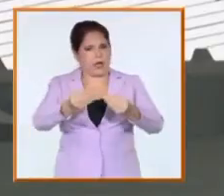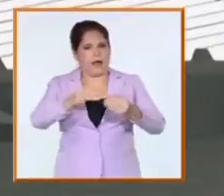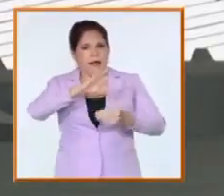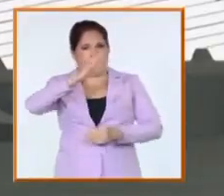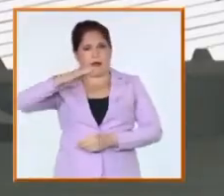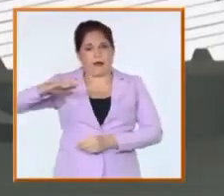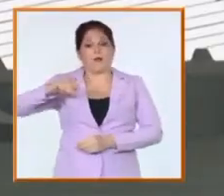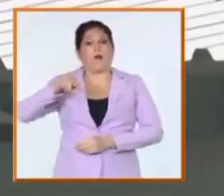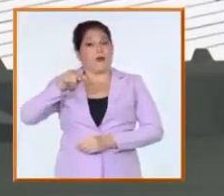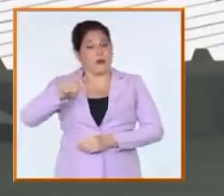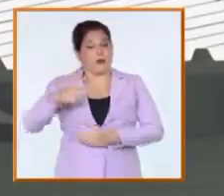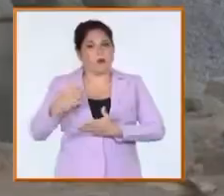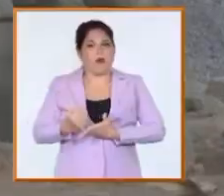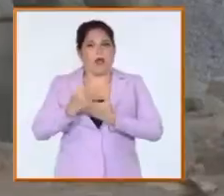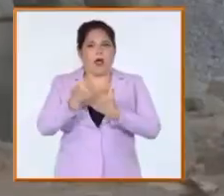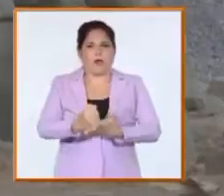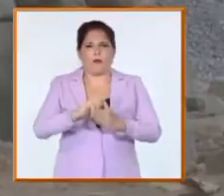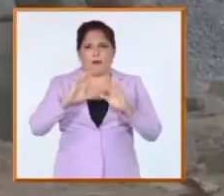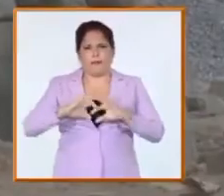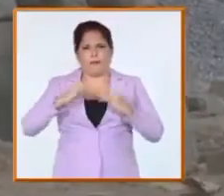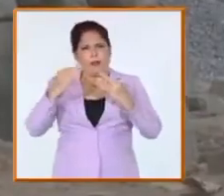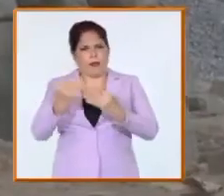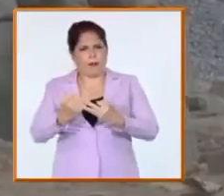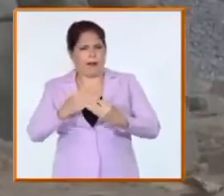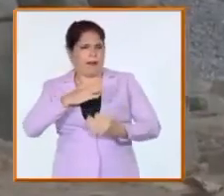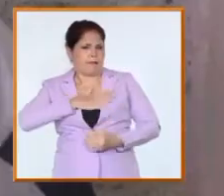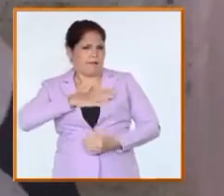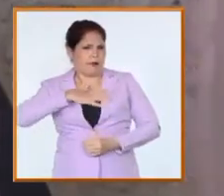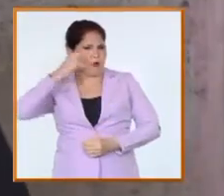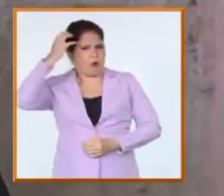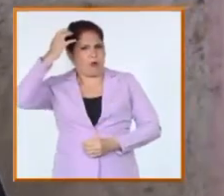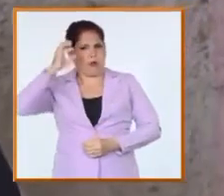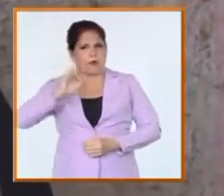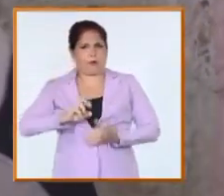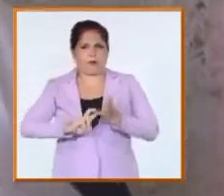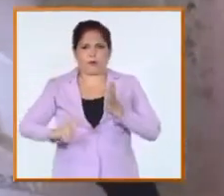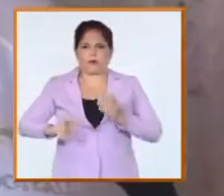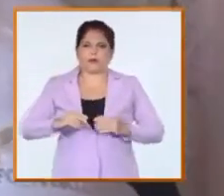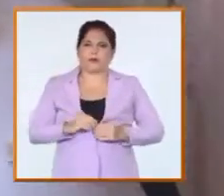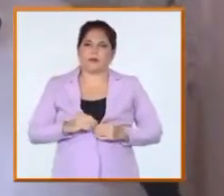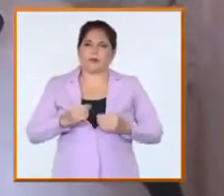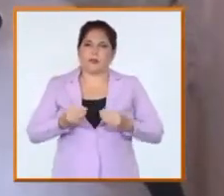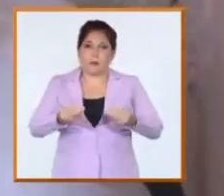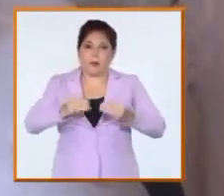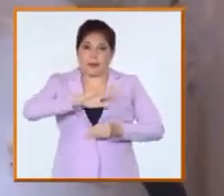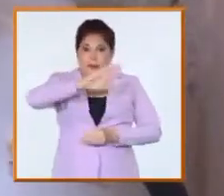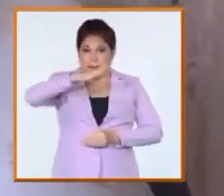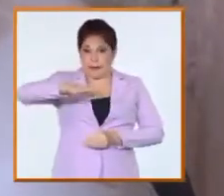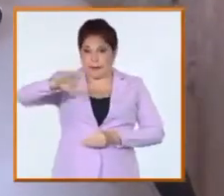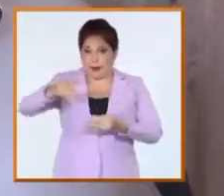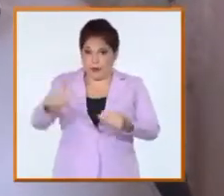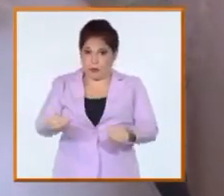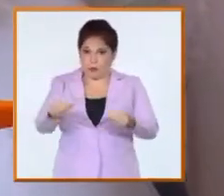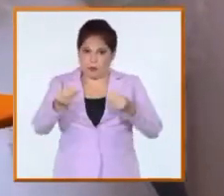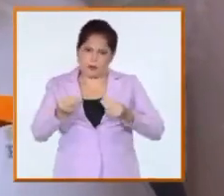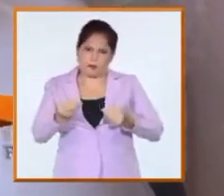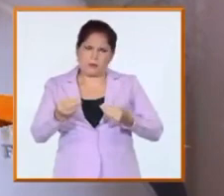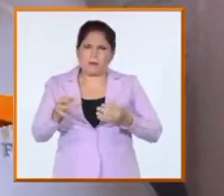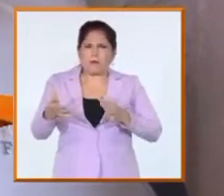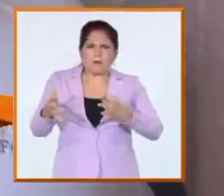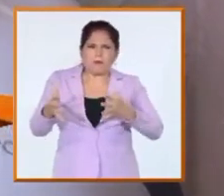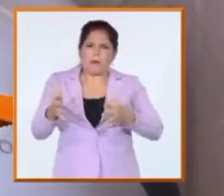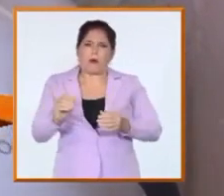ejecución ha contado con la cooperación de las familias y autoridades del territorio el techo yo lo recibí aproximadamente los